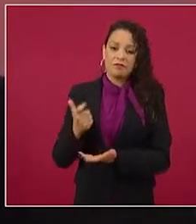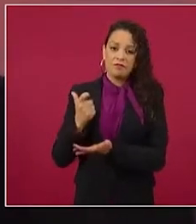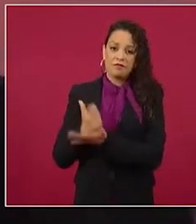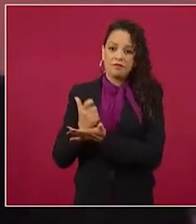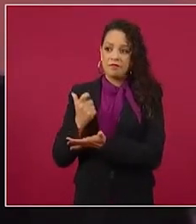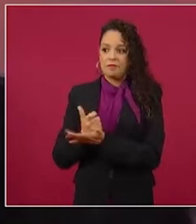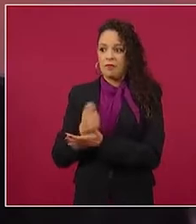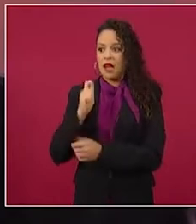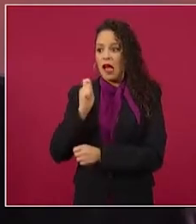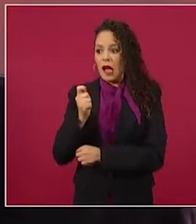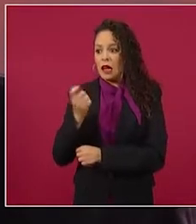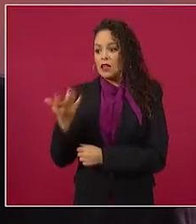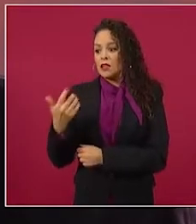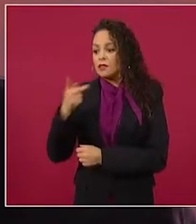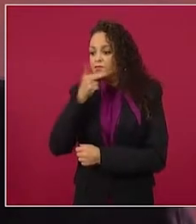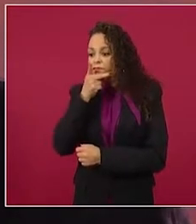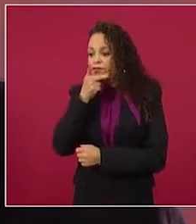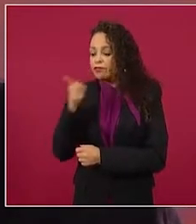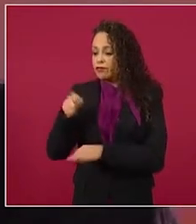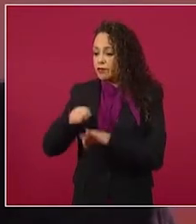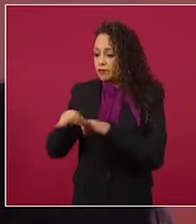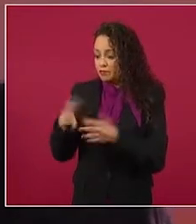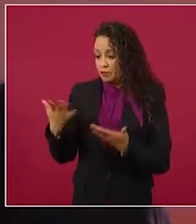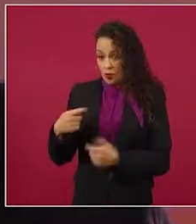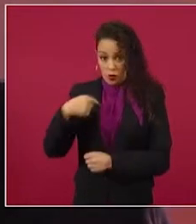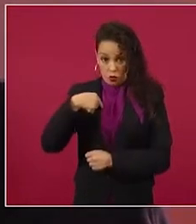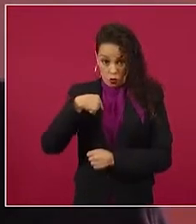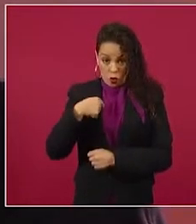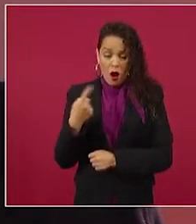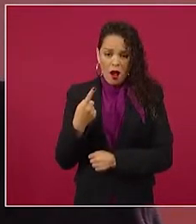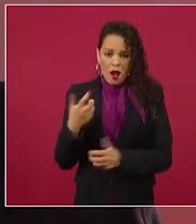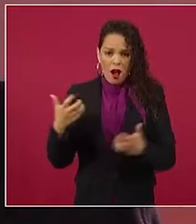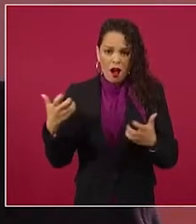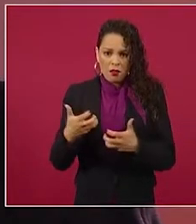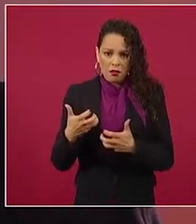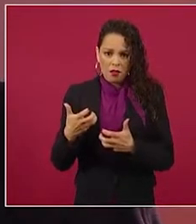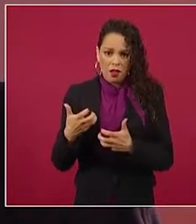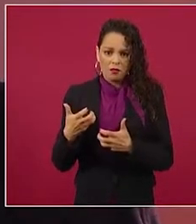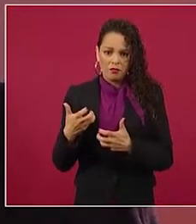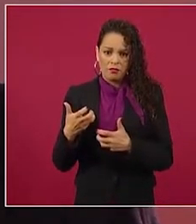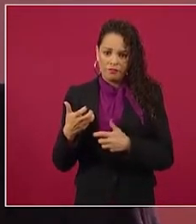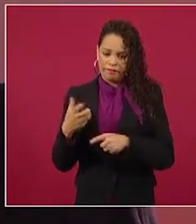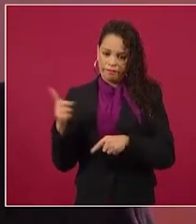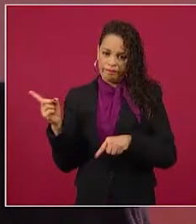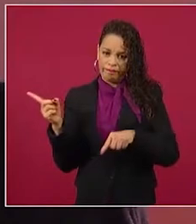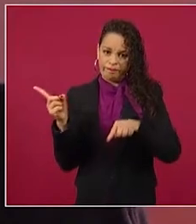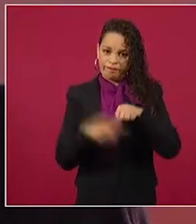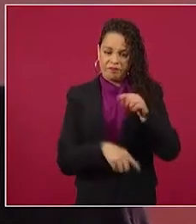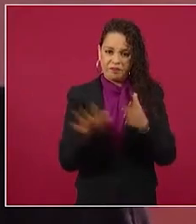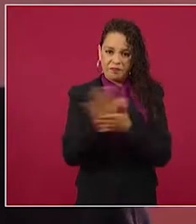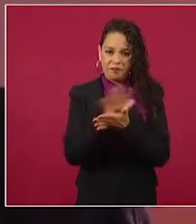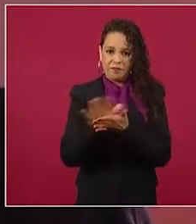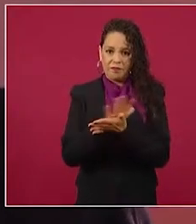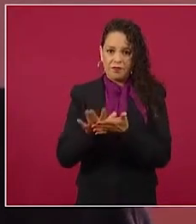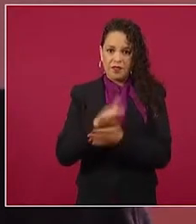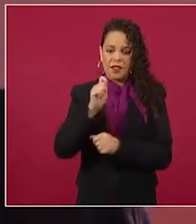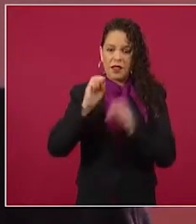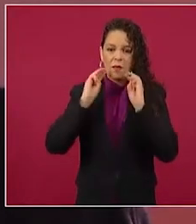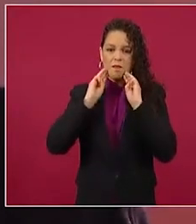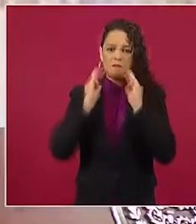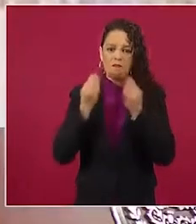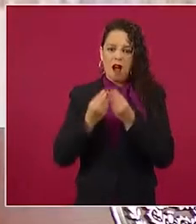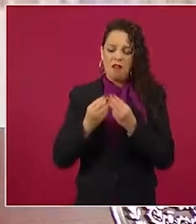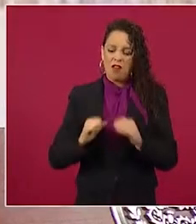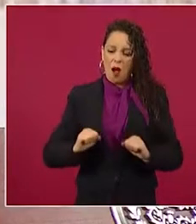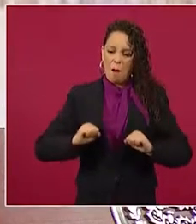como mi trabajo es enfrentar a la mafia del poder y llevar a cabo junto con muchos otros mexicanos